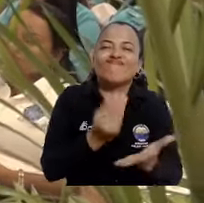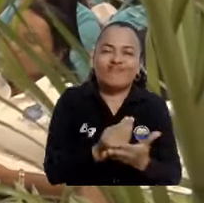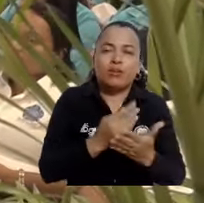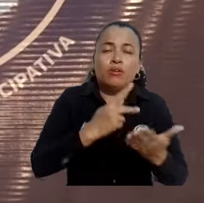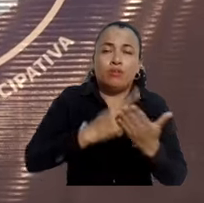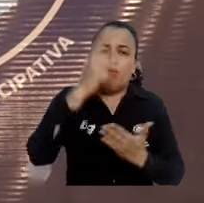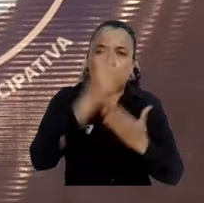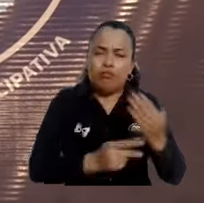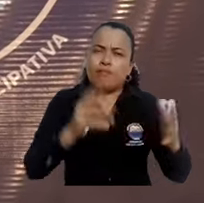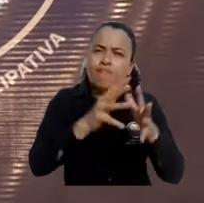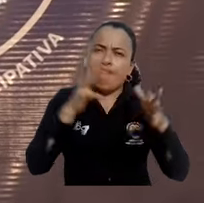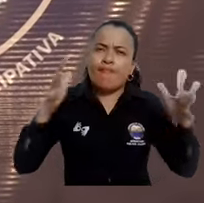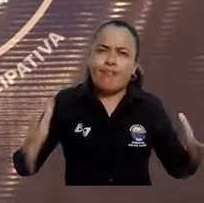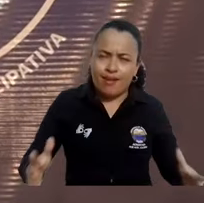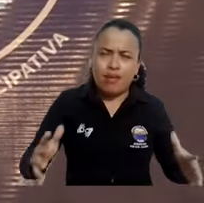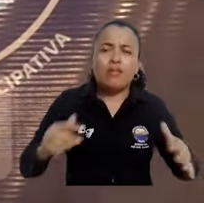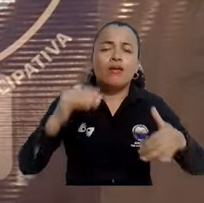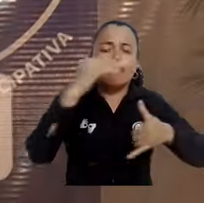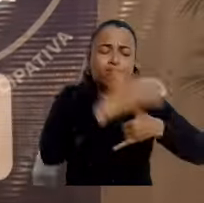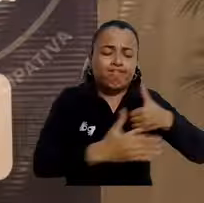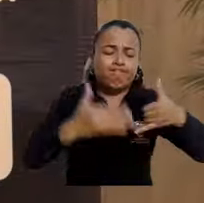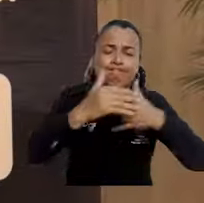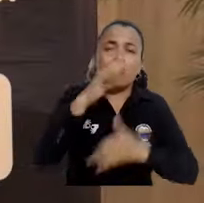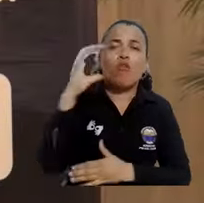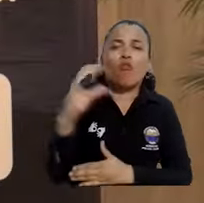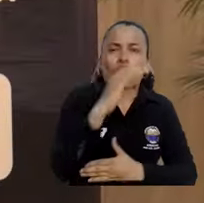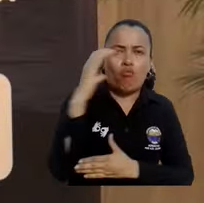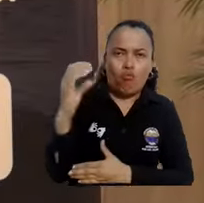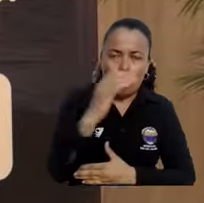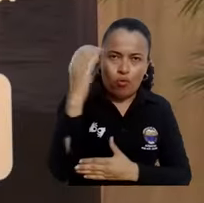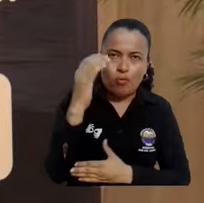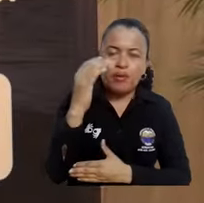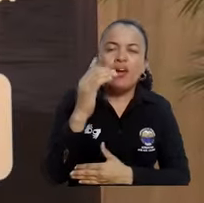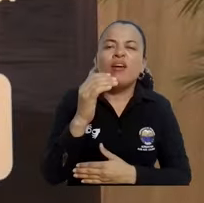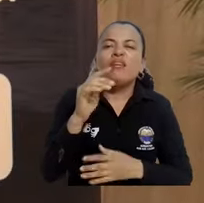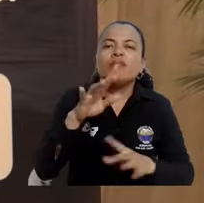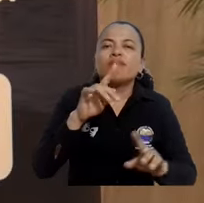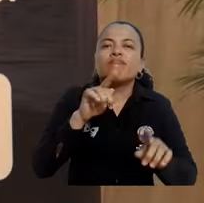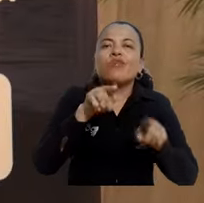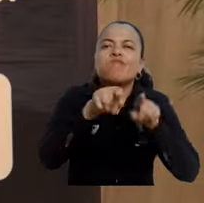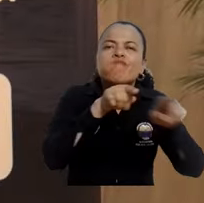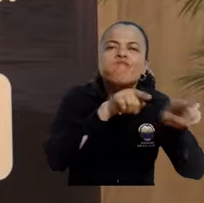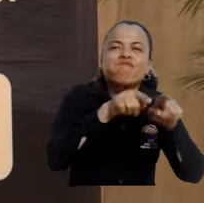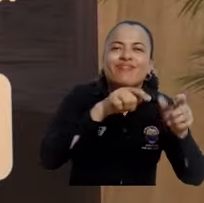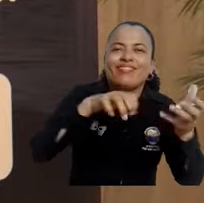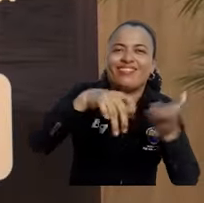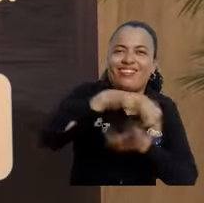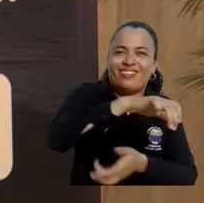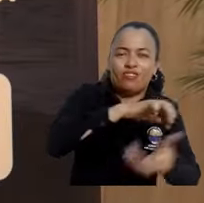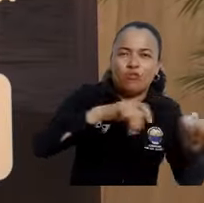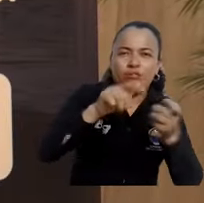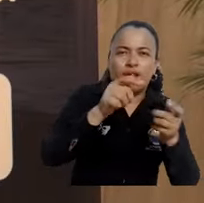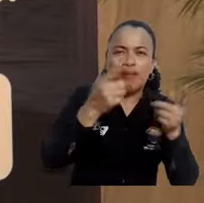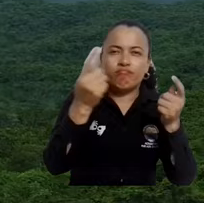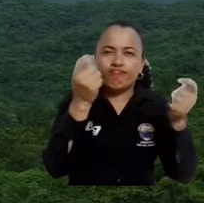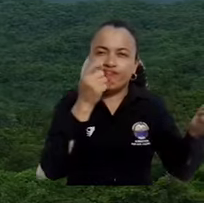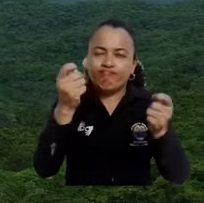diplomado es el resultado de un proyecto macro que se está llevando en Colombia, justamente en